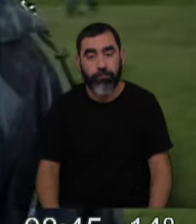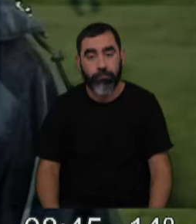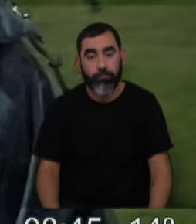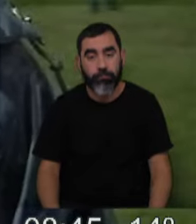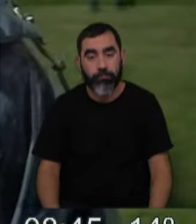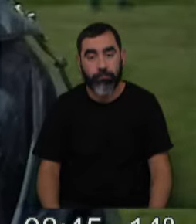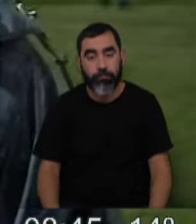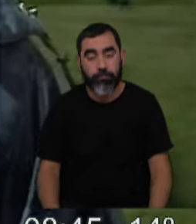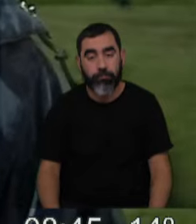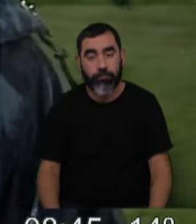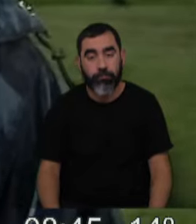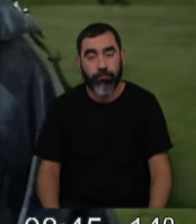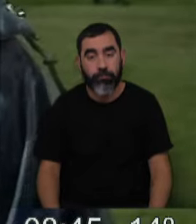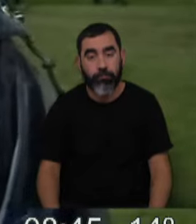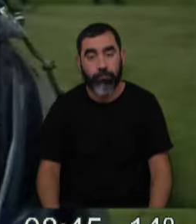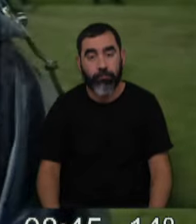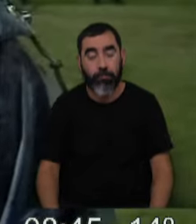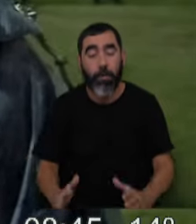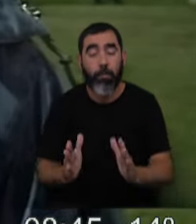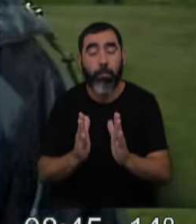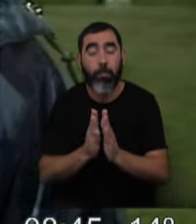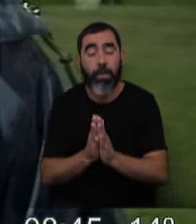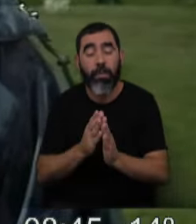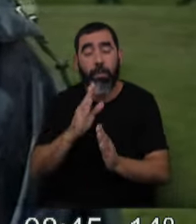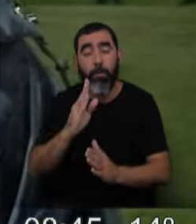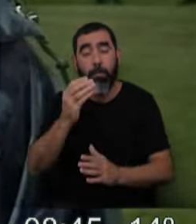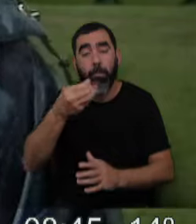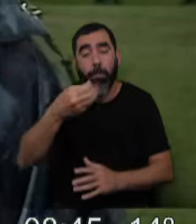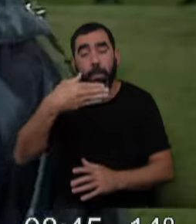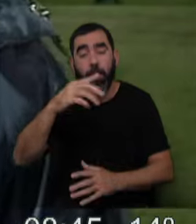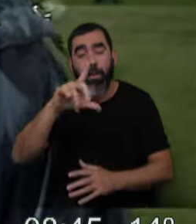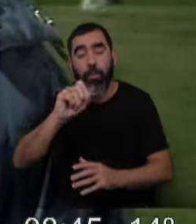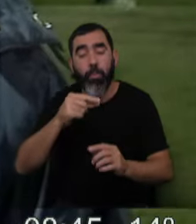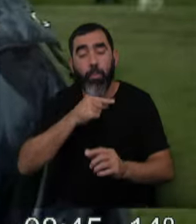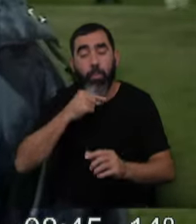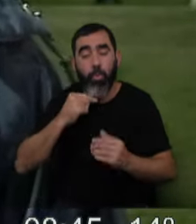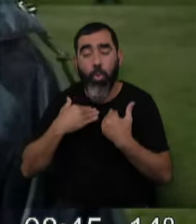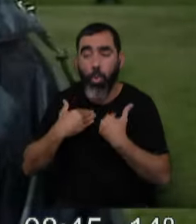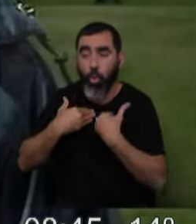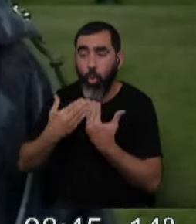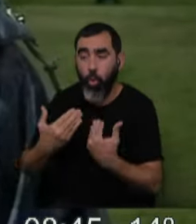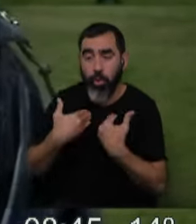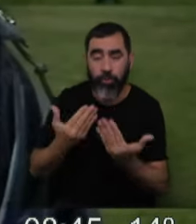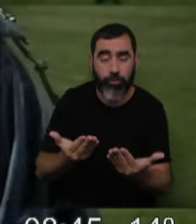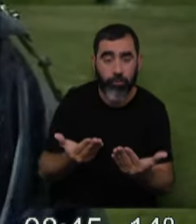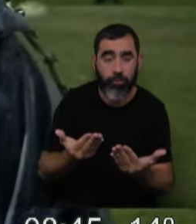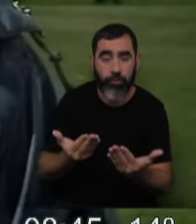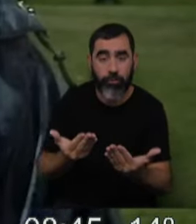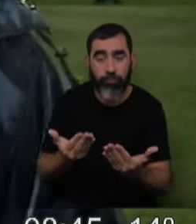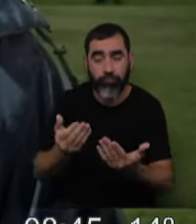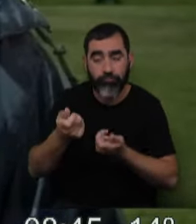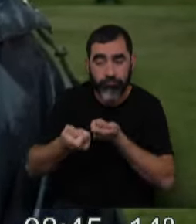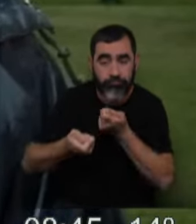y por la obra del padre Pablo Coimbra, fue que con las donaciones, como te había dicho